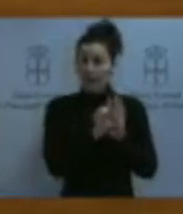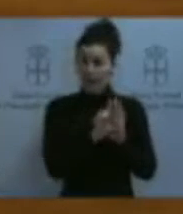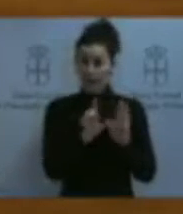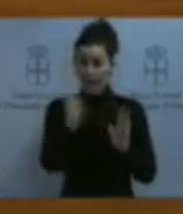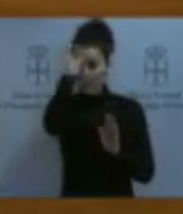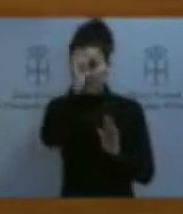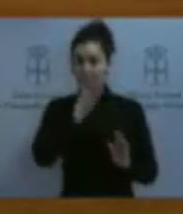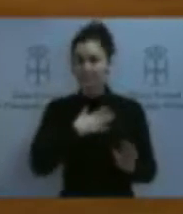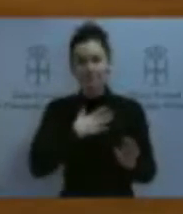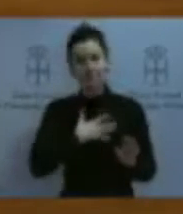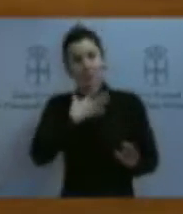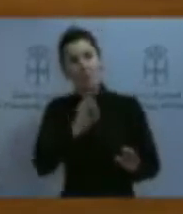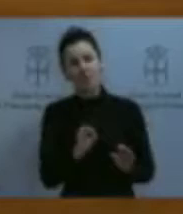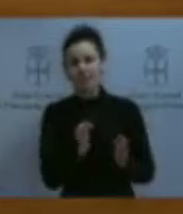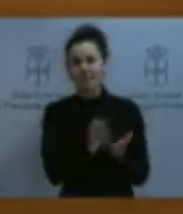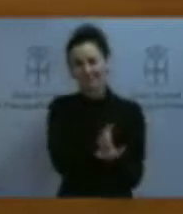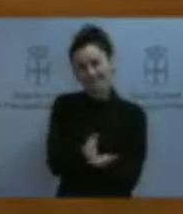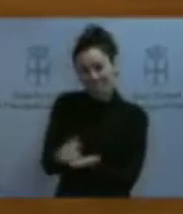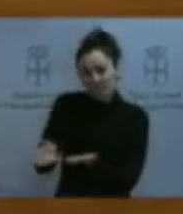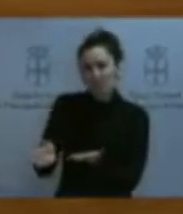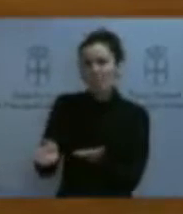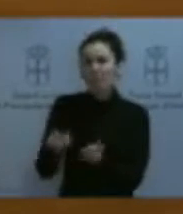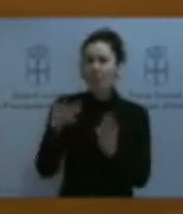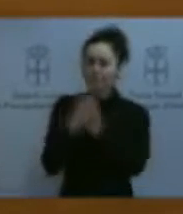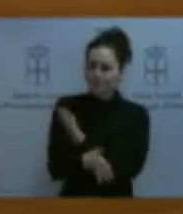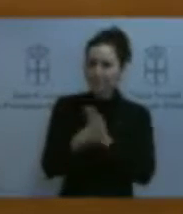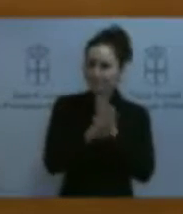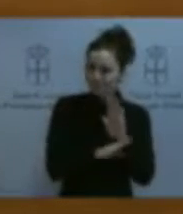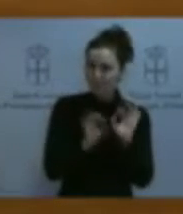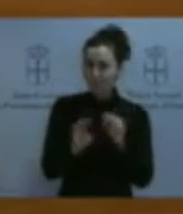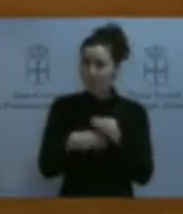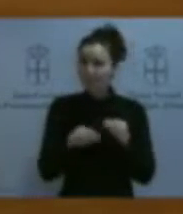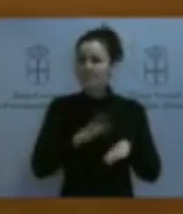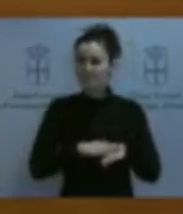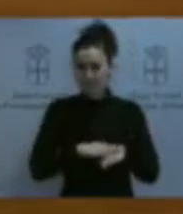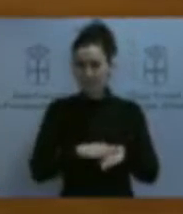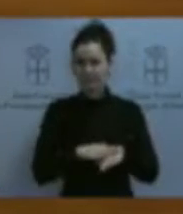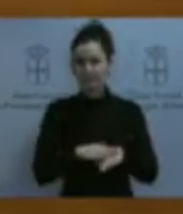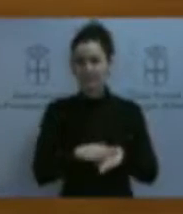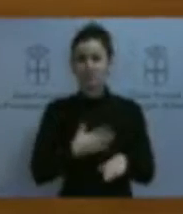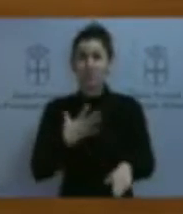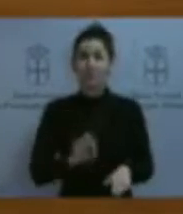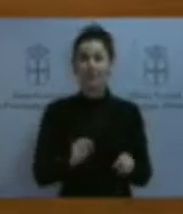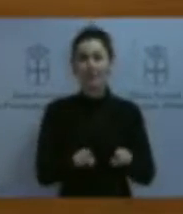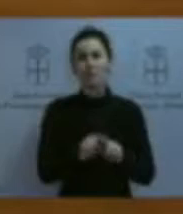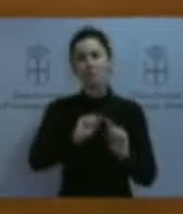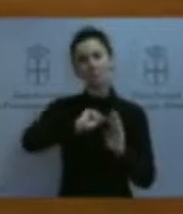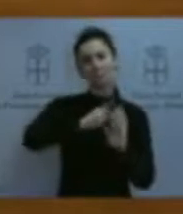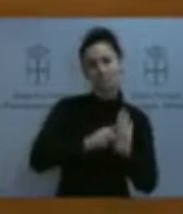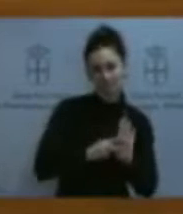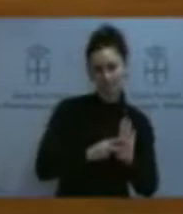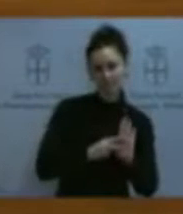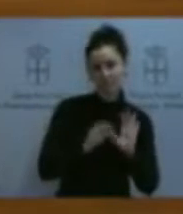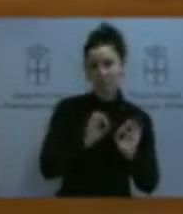que representan también estas enmiendas y que yo creo que podrían haber cambiado en la en la búsqueda de soluciones para este problema, ¿no? En primer